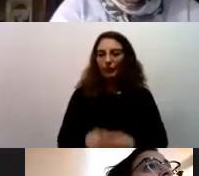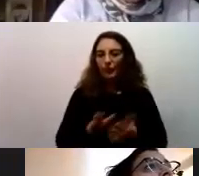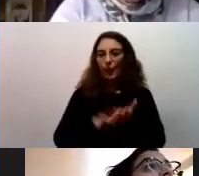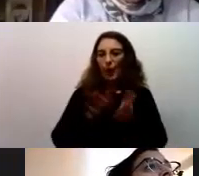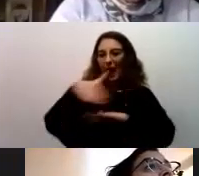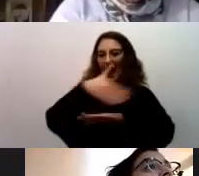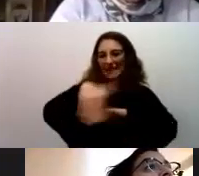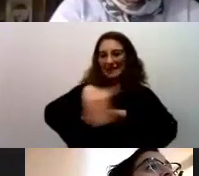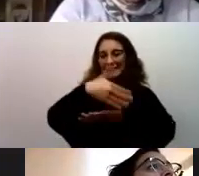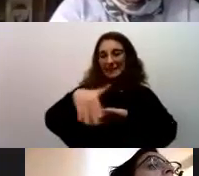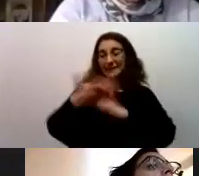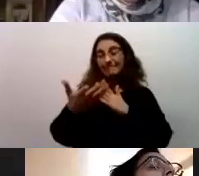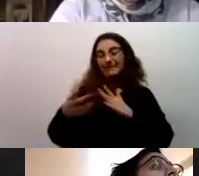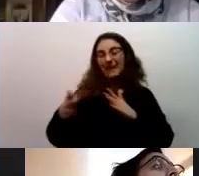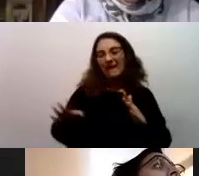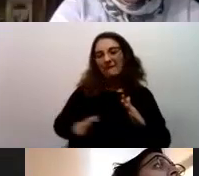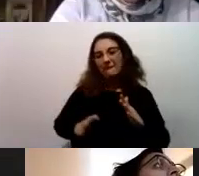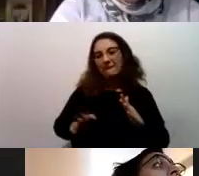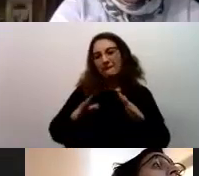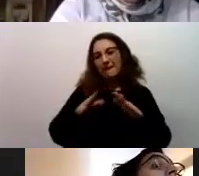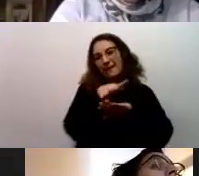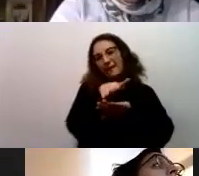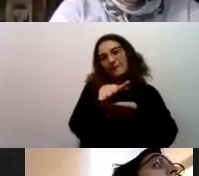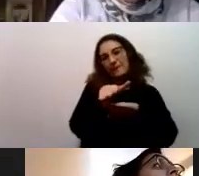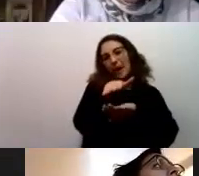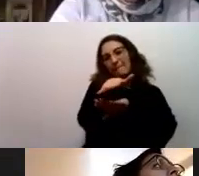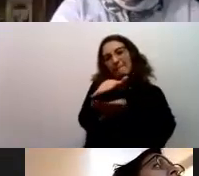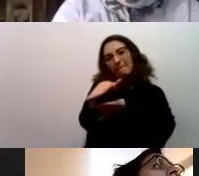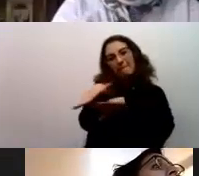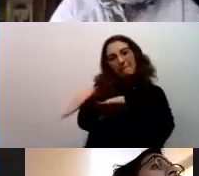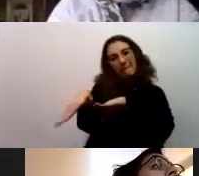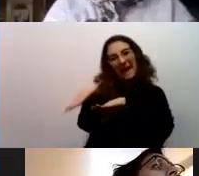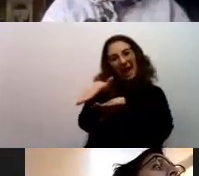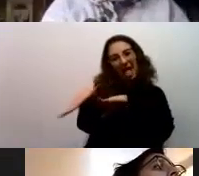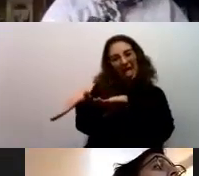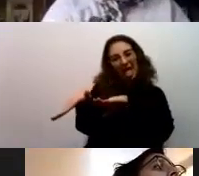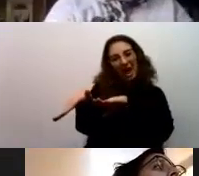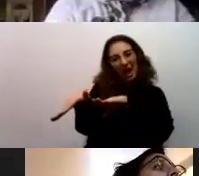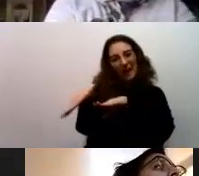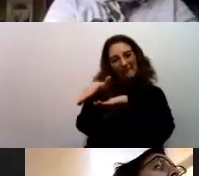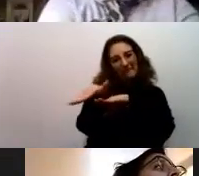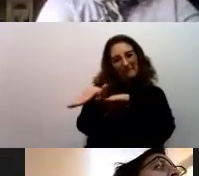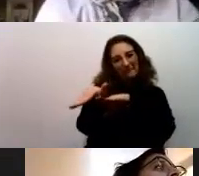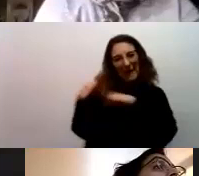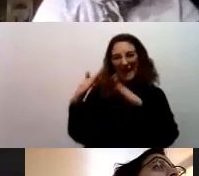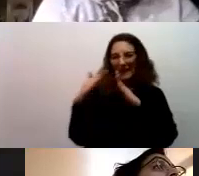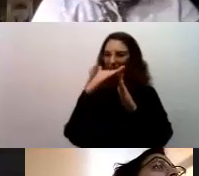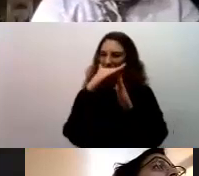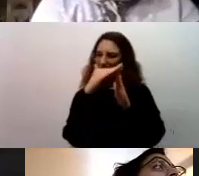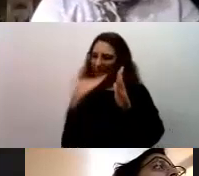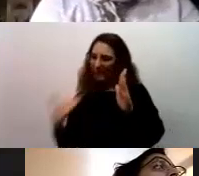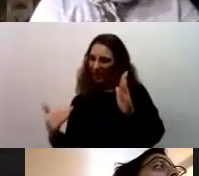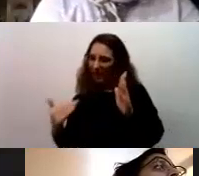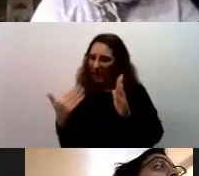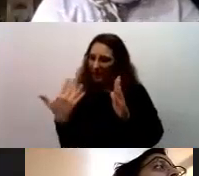tienen una pendiente que no puede ser superior y en su longitud